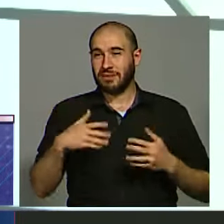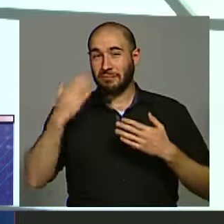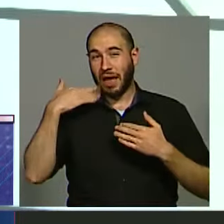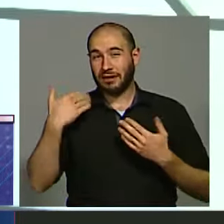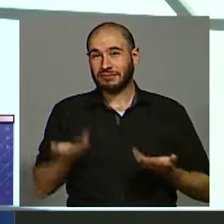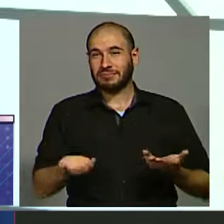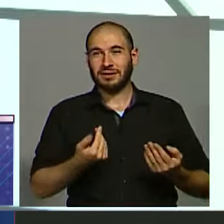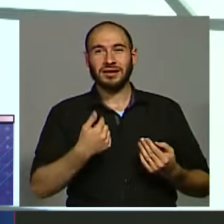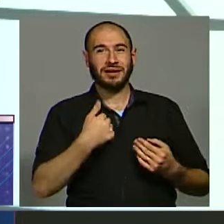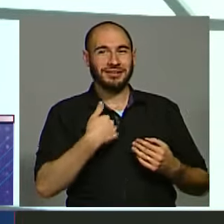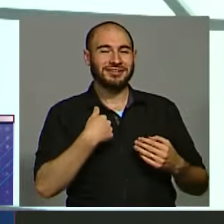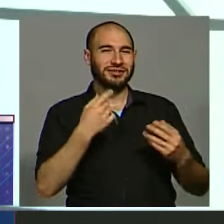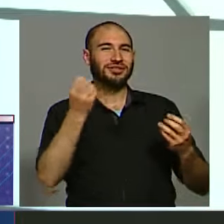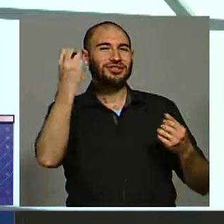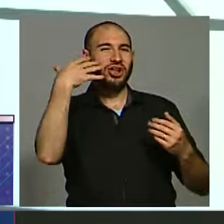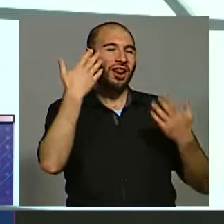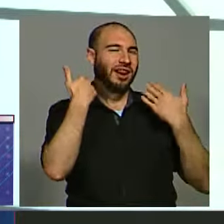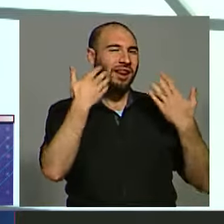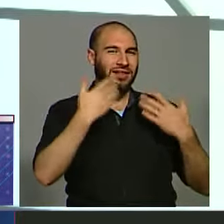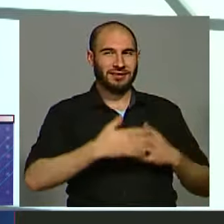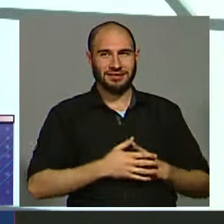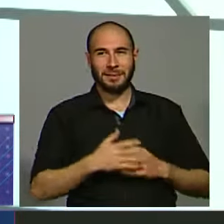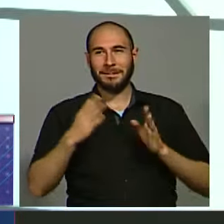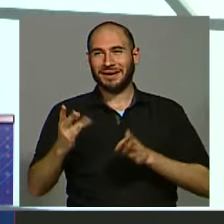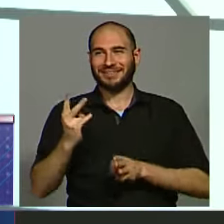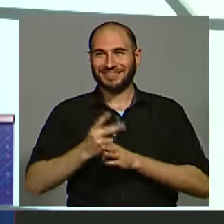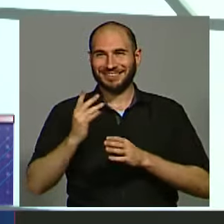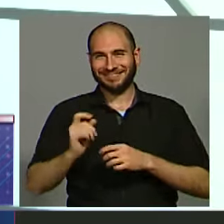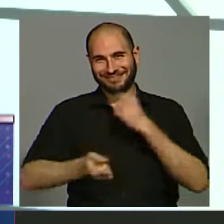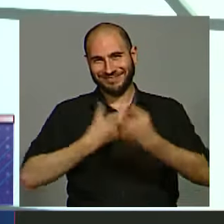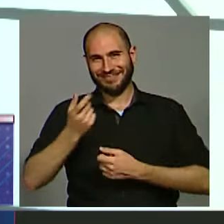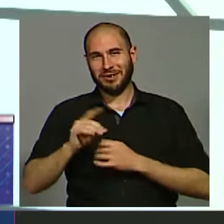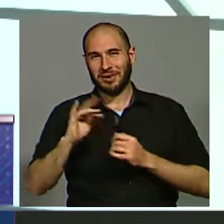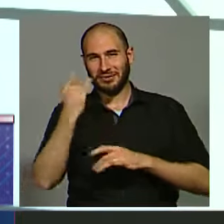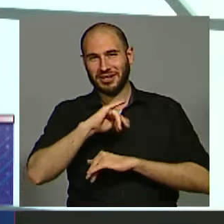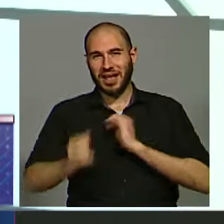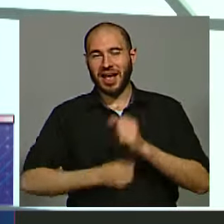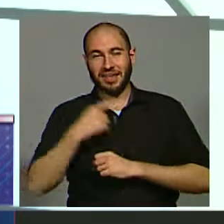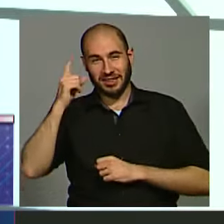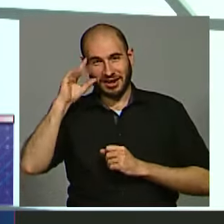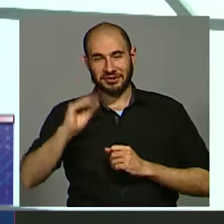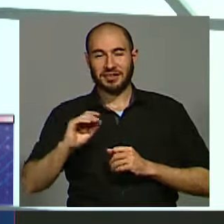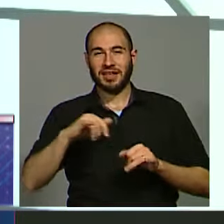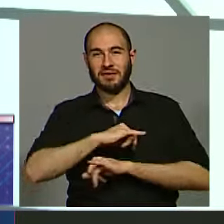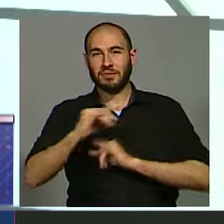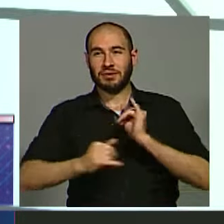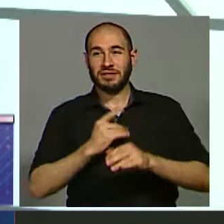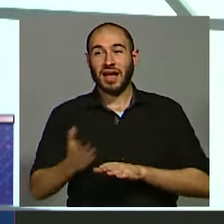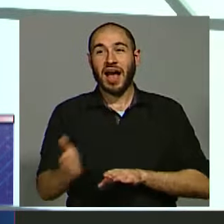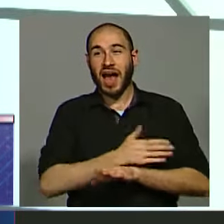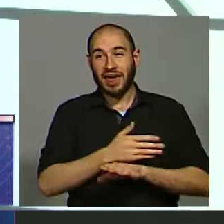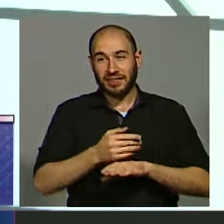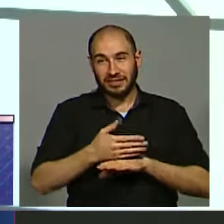Pero bueno. Es que yo estuve bronceándome antes de llegar. Bueno, segundo bloque de Universidad Noticias hasta las 22. Estamos con información. Antes de